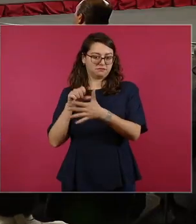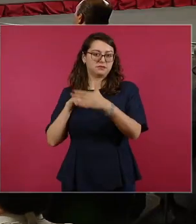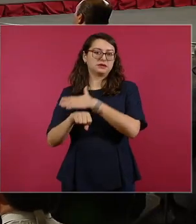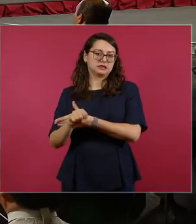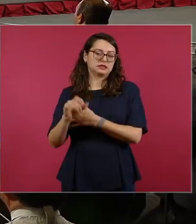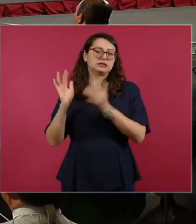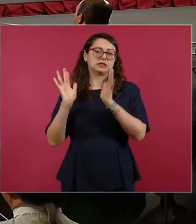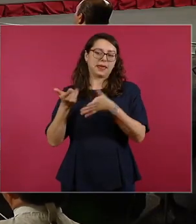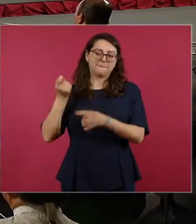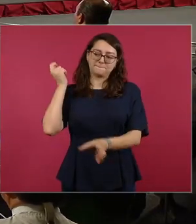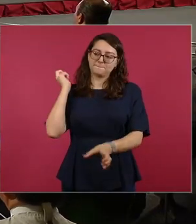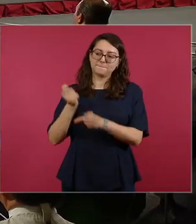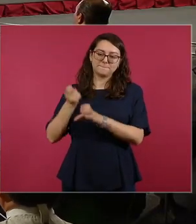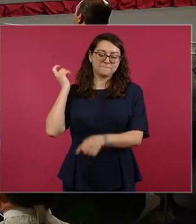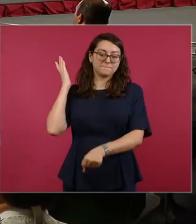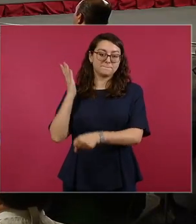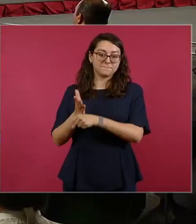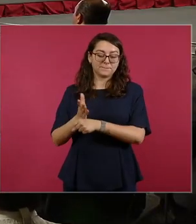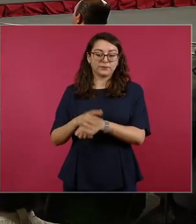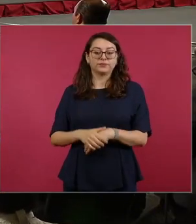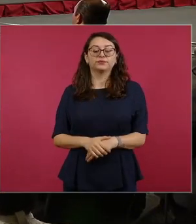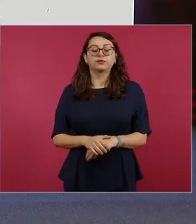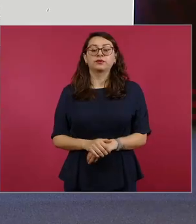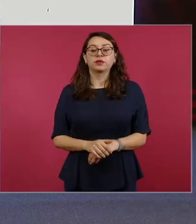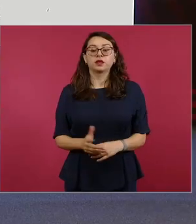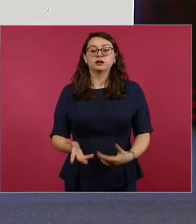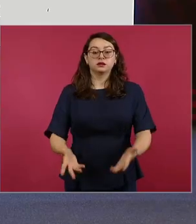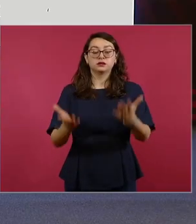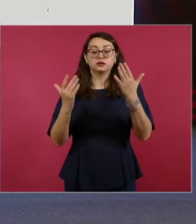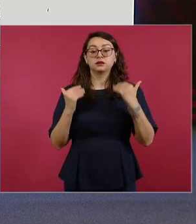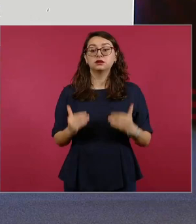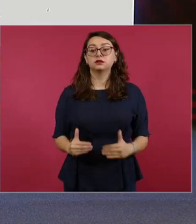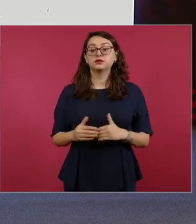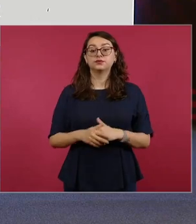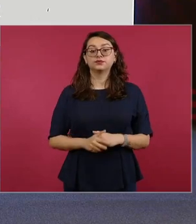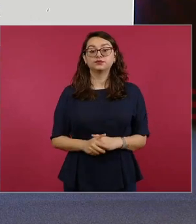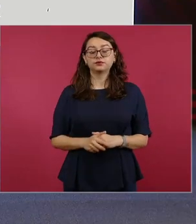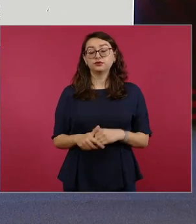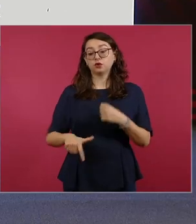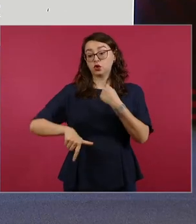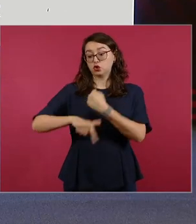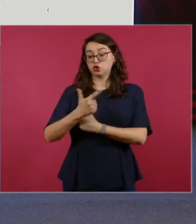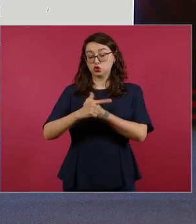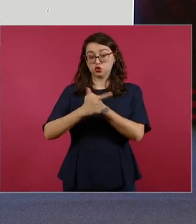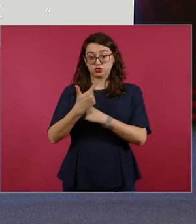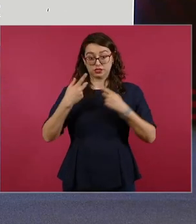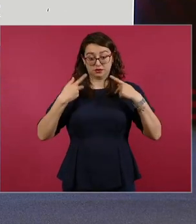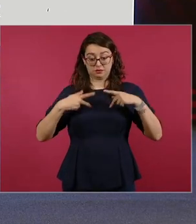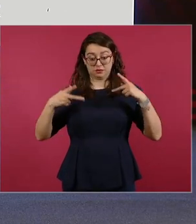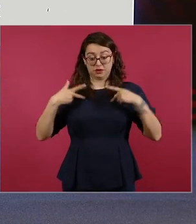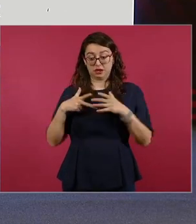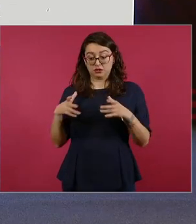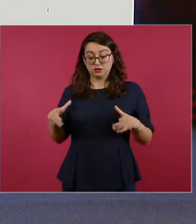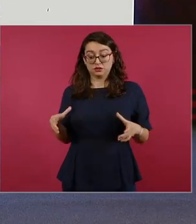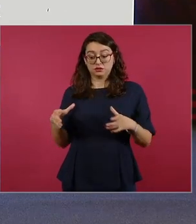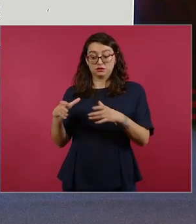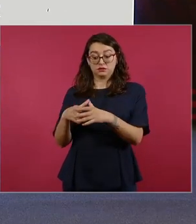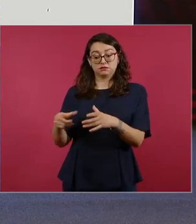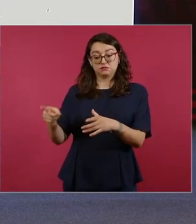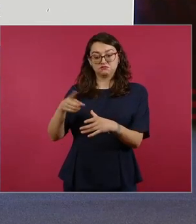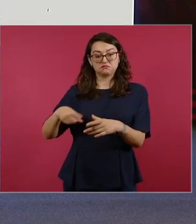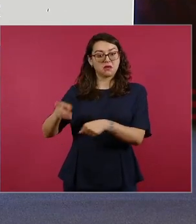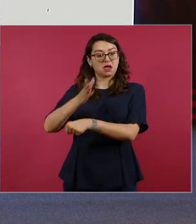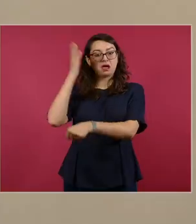Esta sentencia también de 316 años y ocho meses de prisión a 12 personas, tras acreditar su